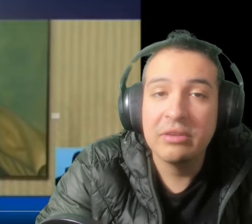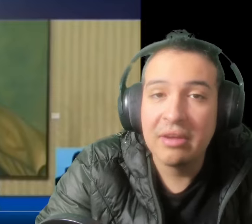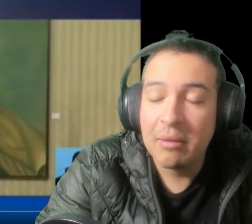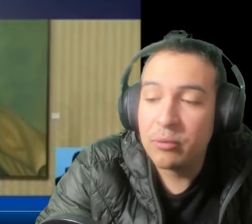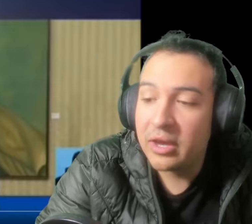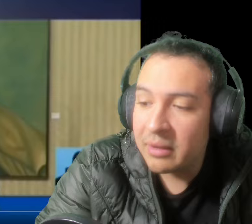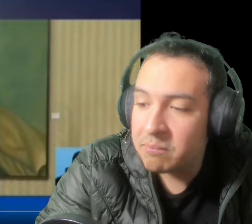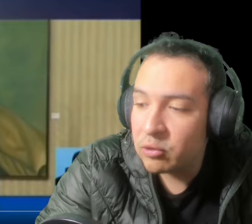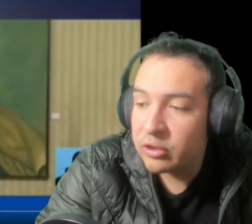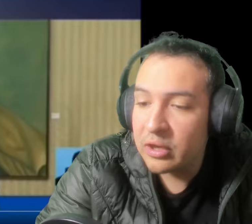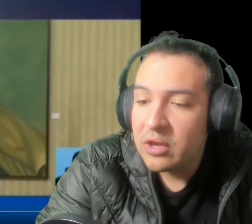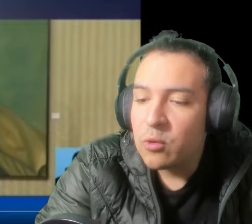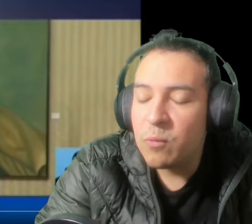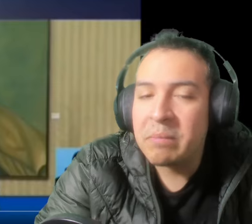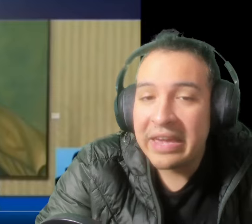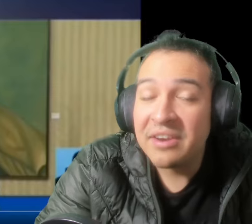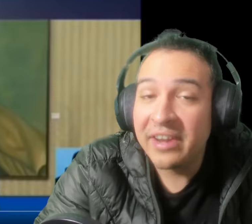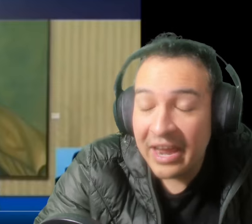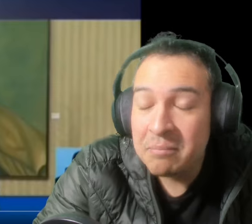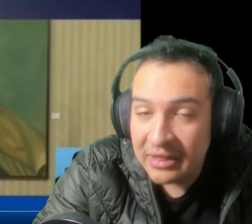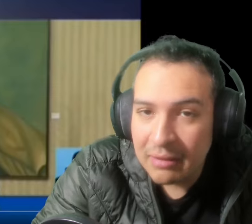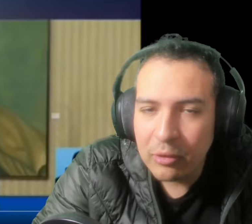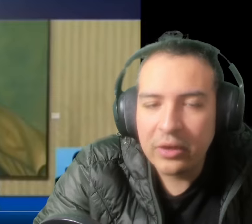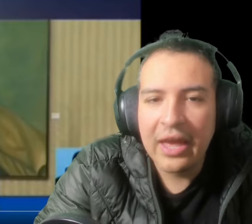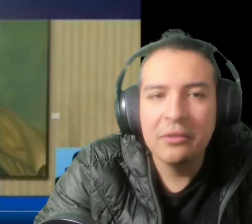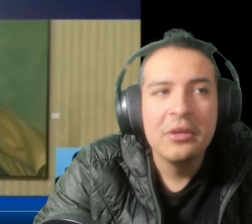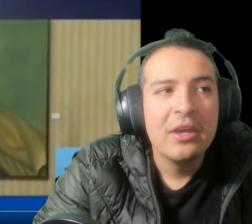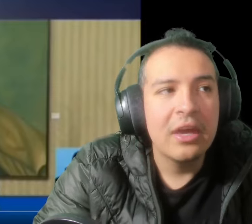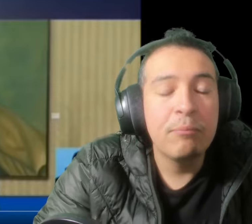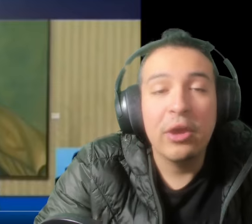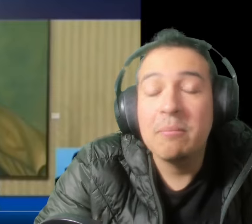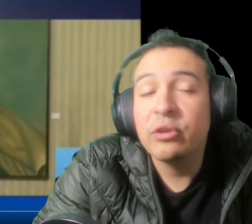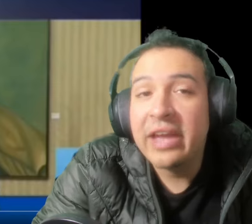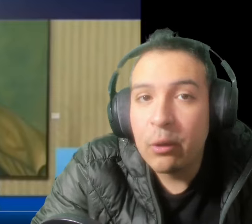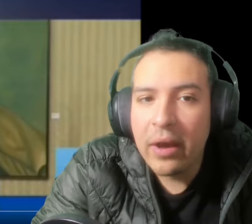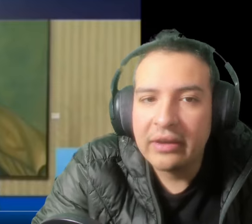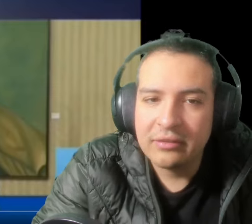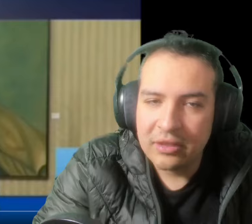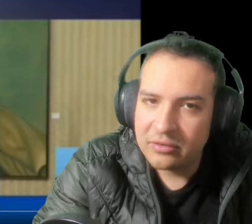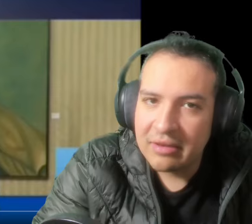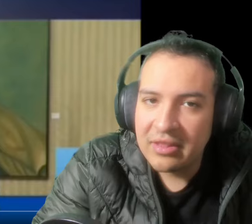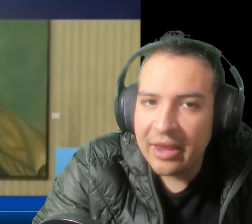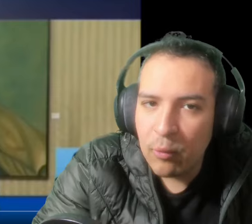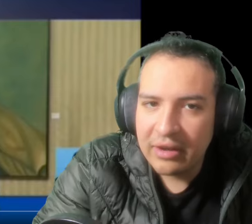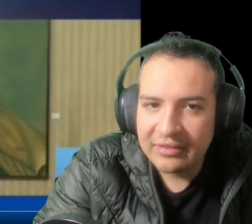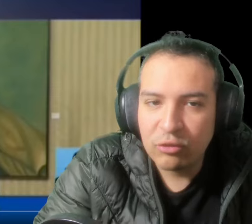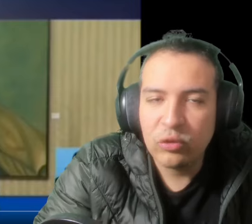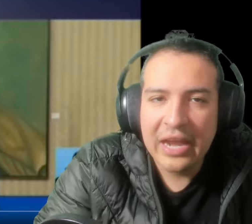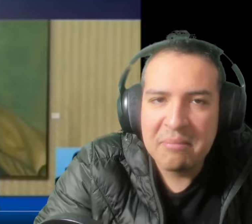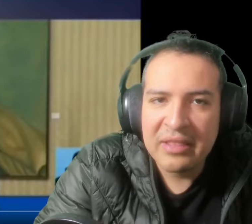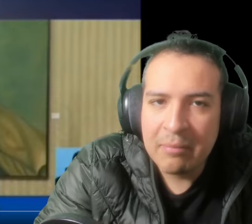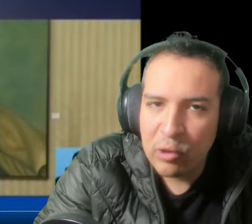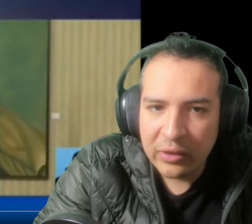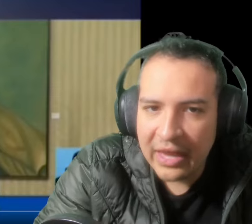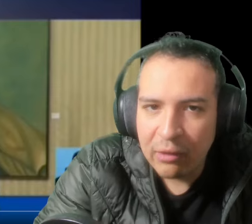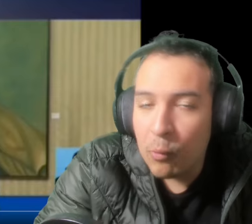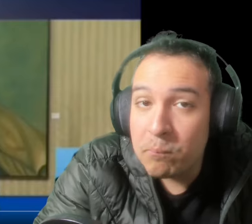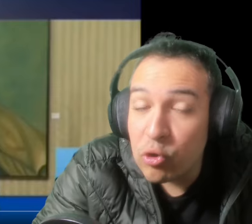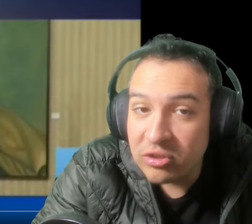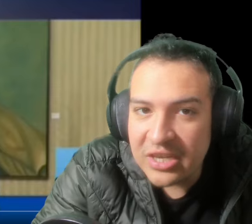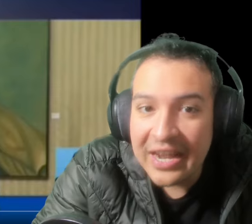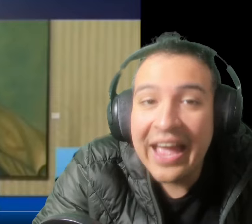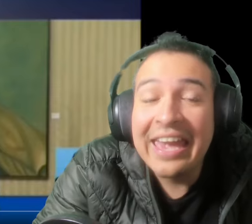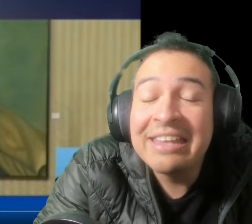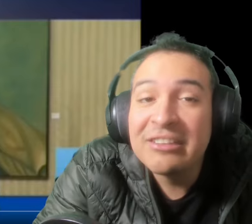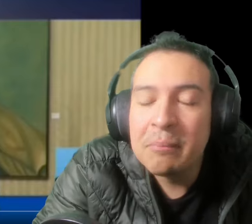luego tú les hablas por ejemplo de un país realmente bloqueado que es por ejemplo Taiwán si no saben Taiwán está totalmente bloqueado